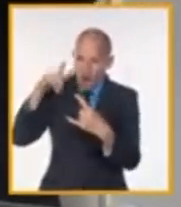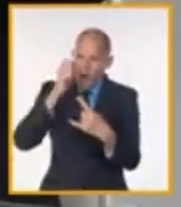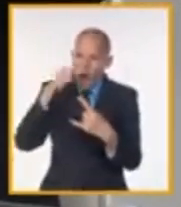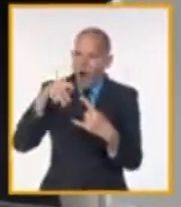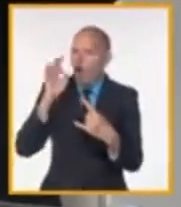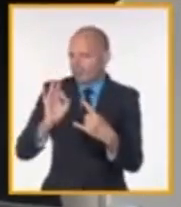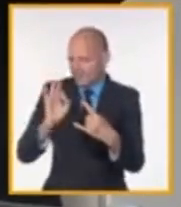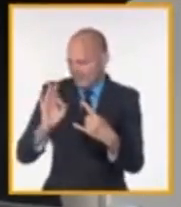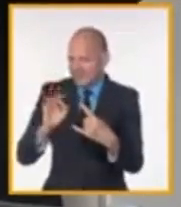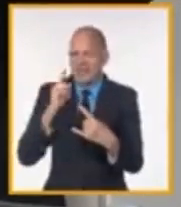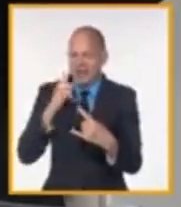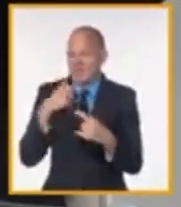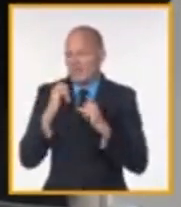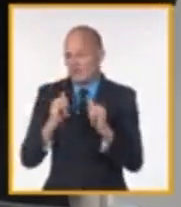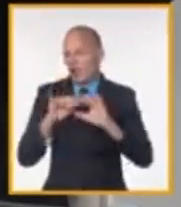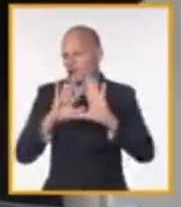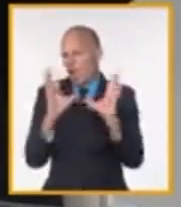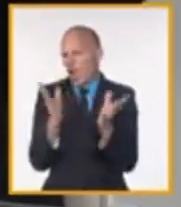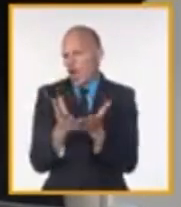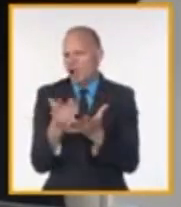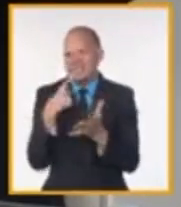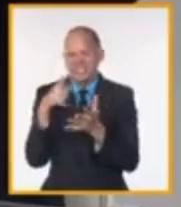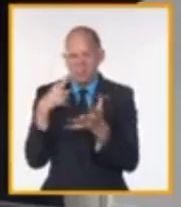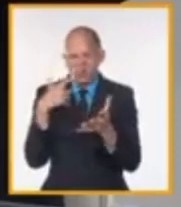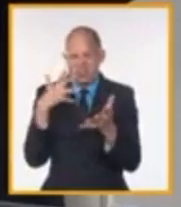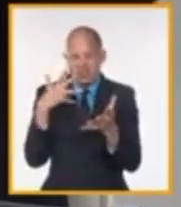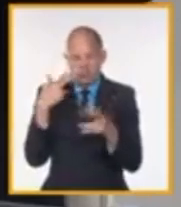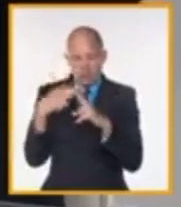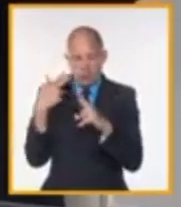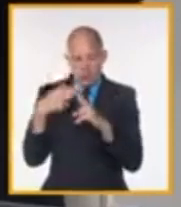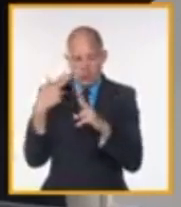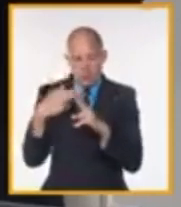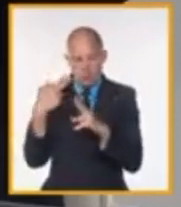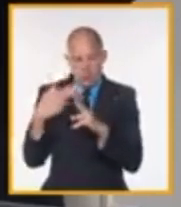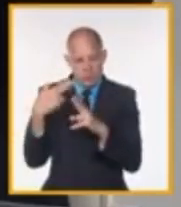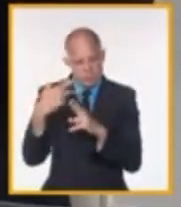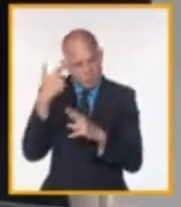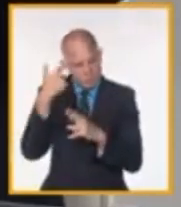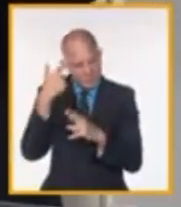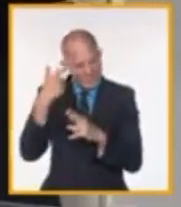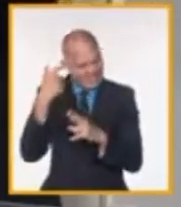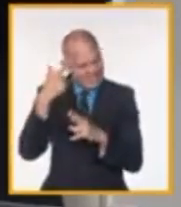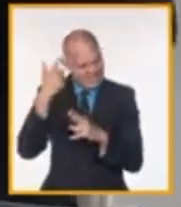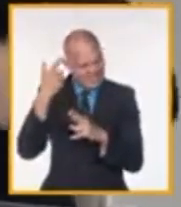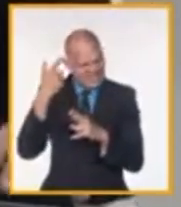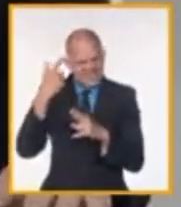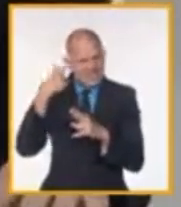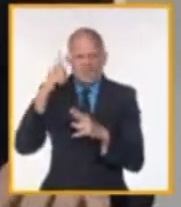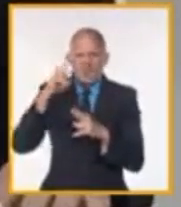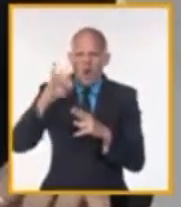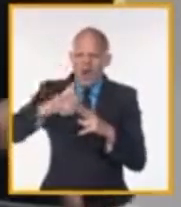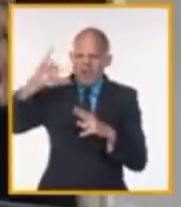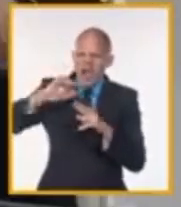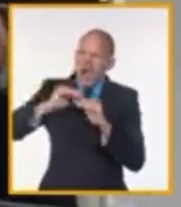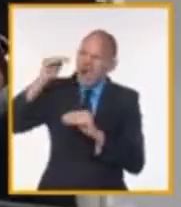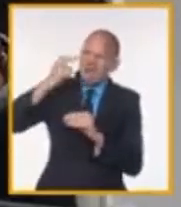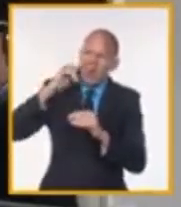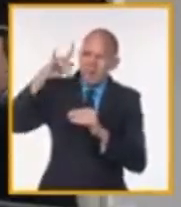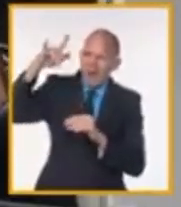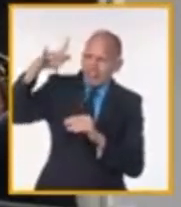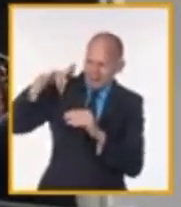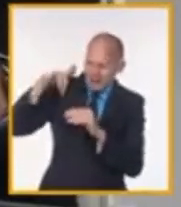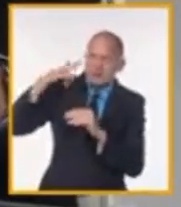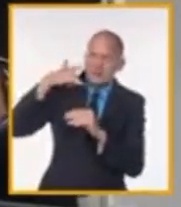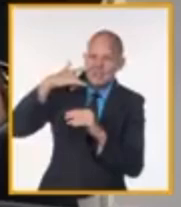una Bueno geoestacionarios sí no no no que son de que están a Baja altura no son de ahí entonces